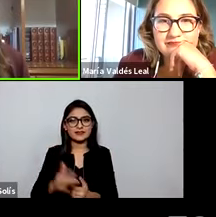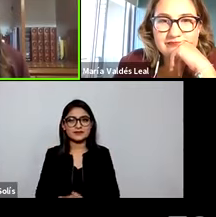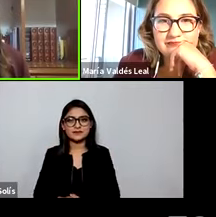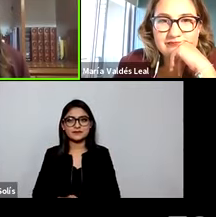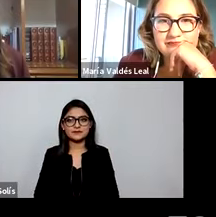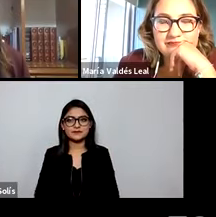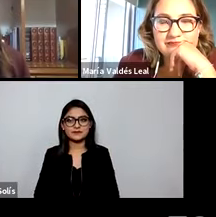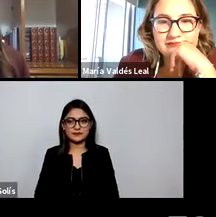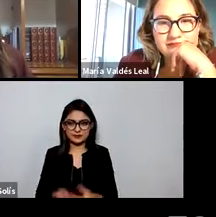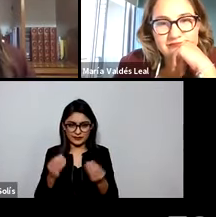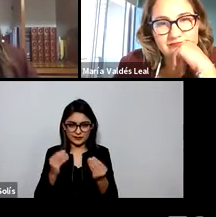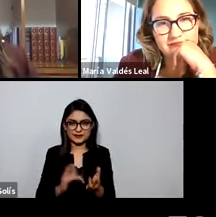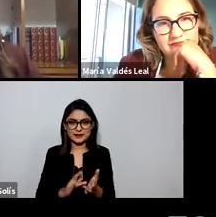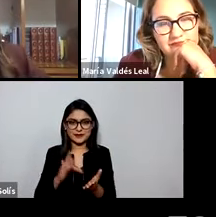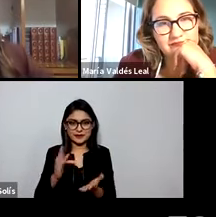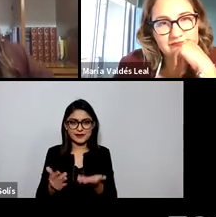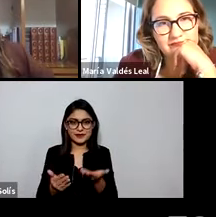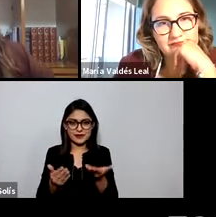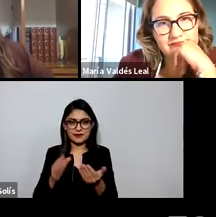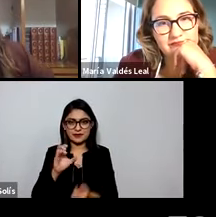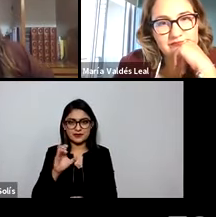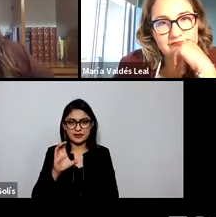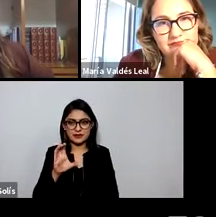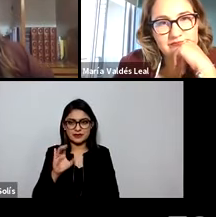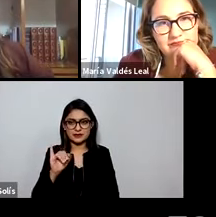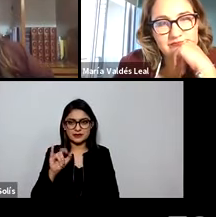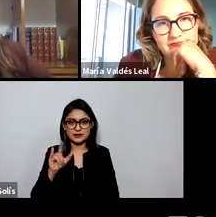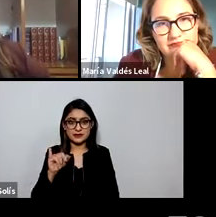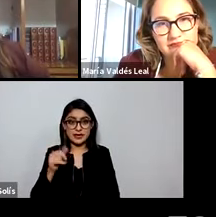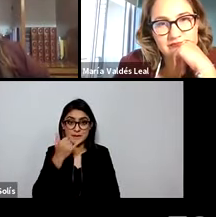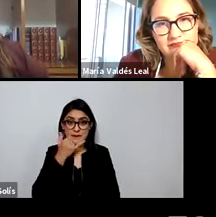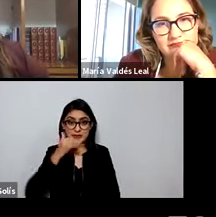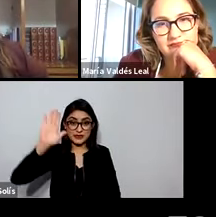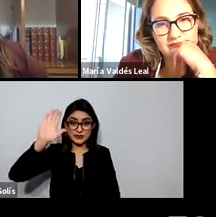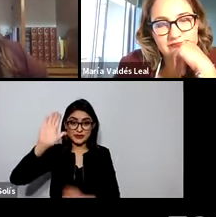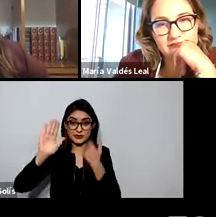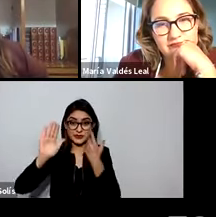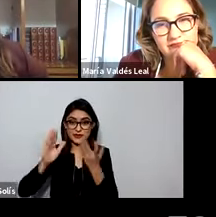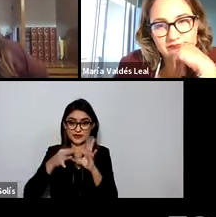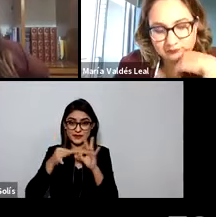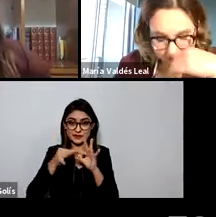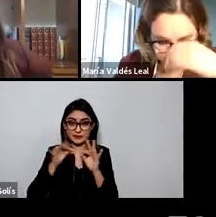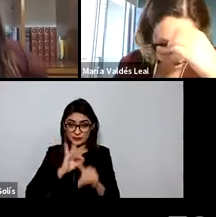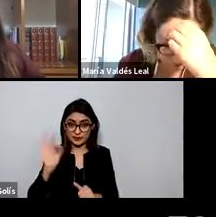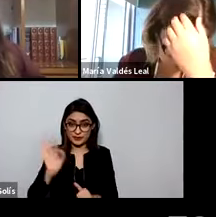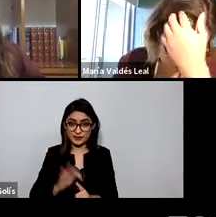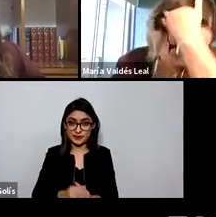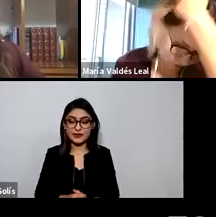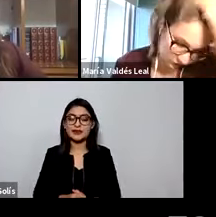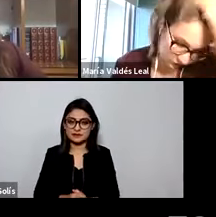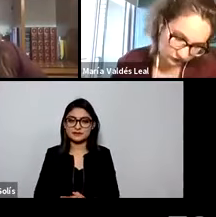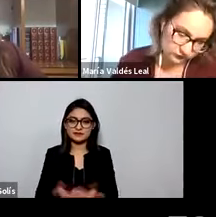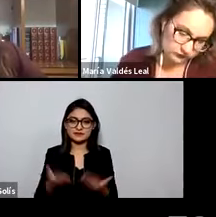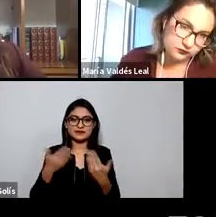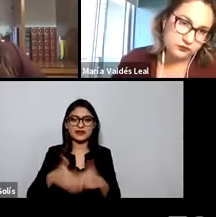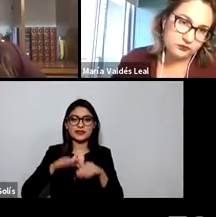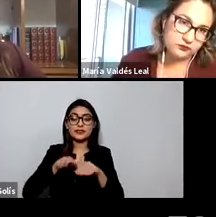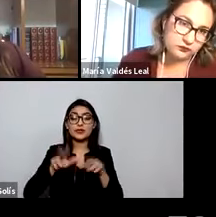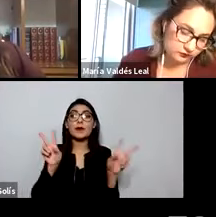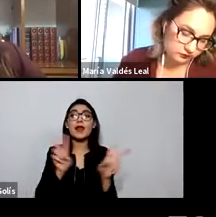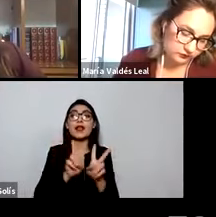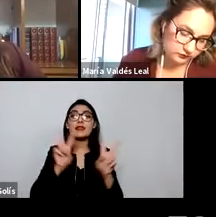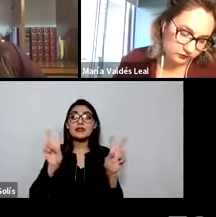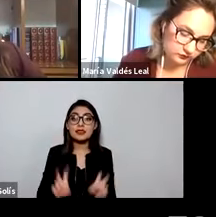Sin duda, muchas gracias, Cecilia. ¿Podría decir algo? Sí, claro que sí. Nada Gracias. más, bueno, en relación con este tema